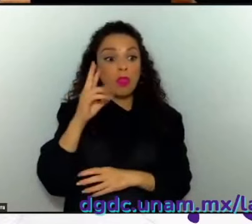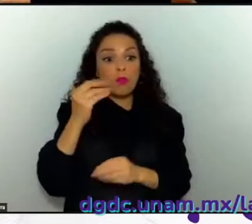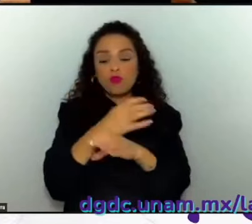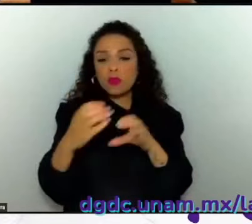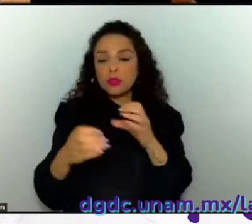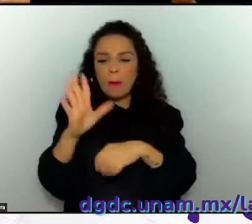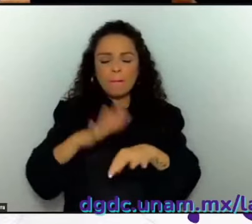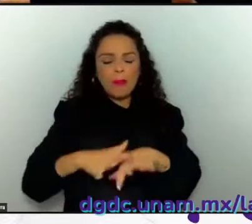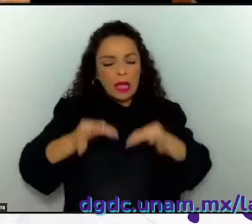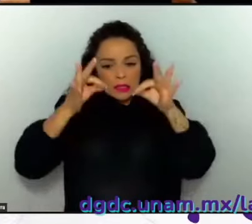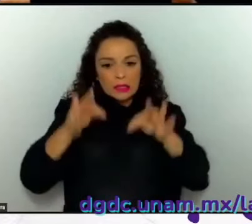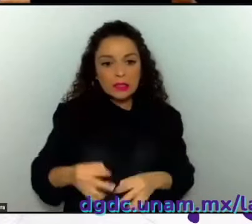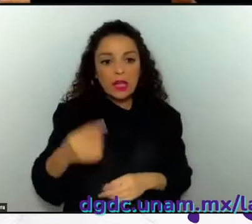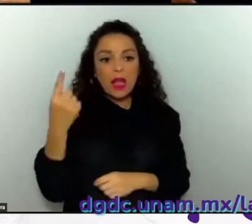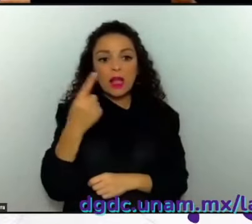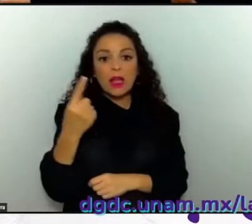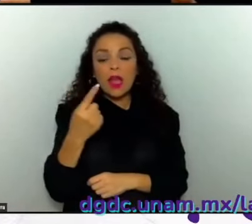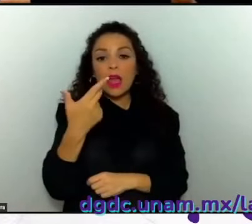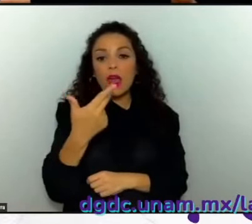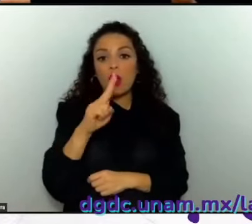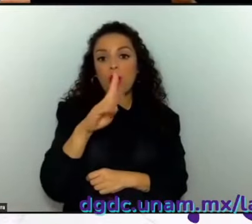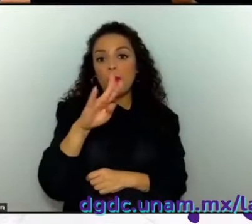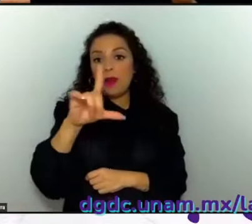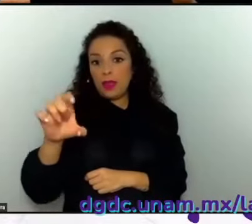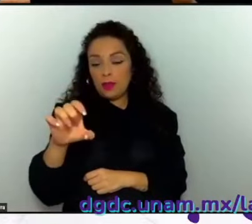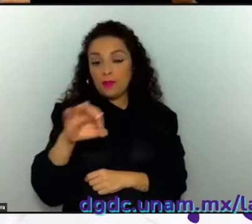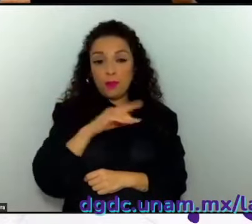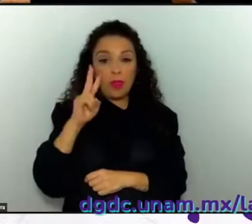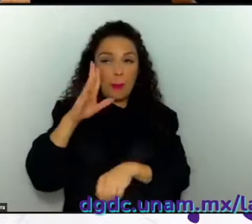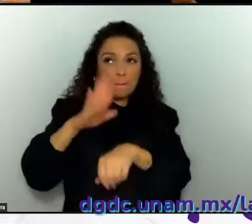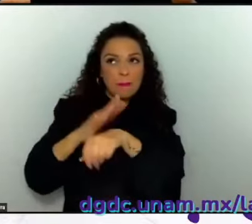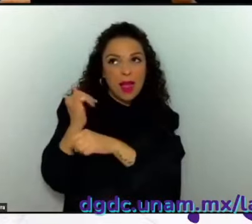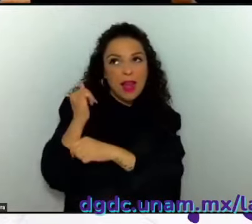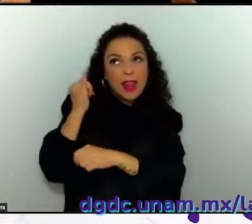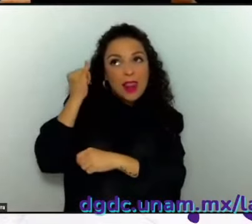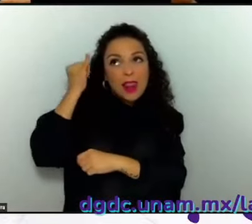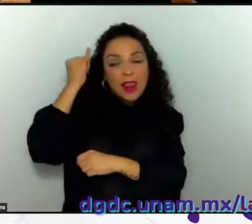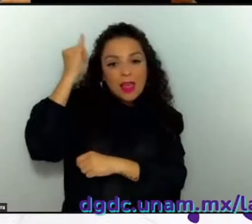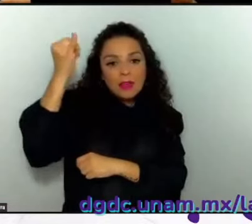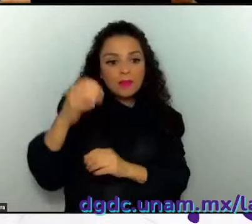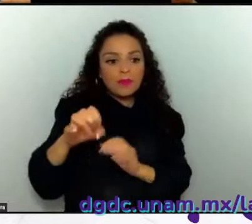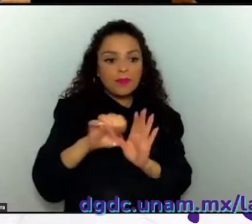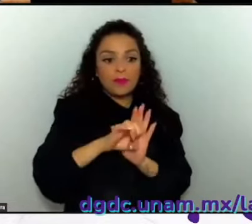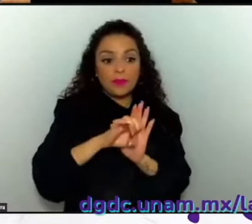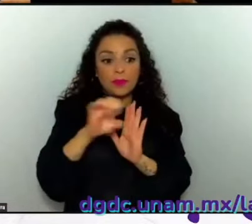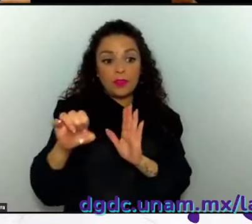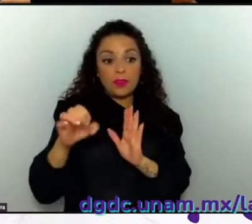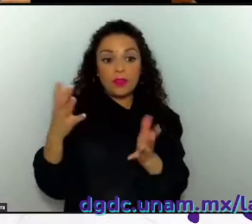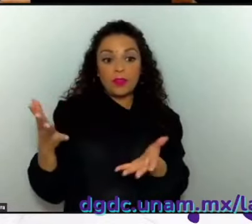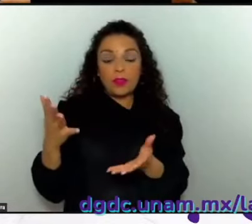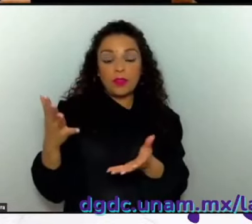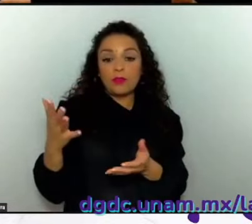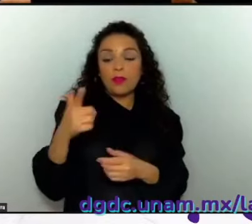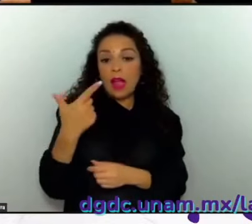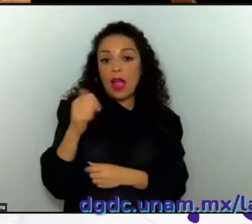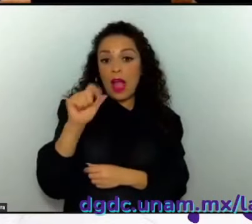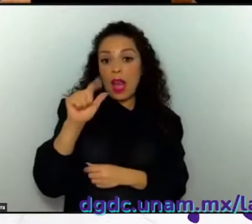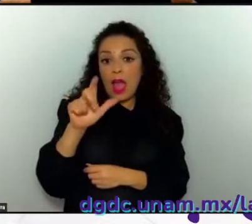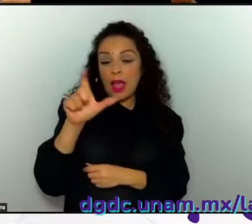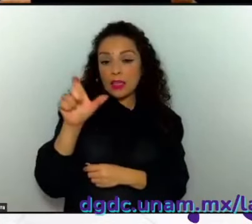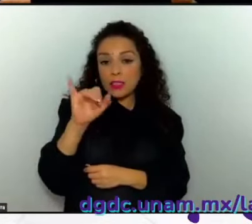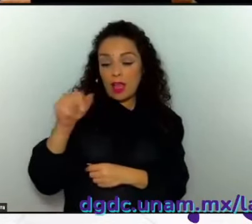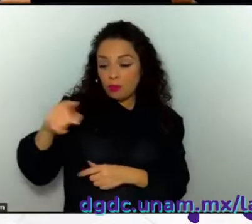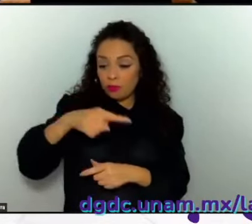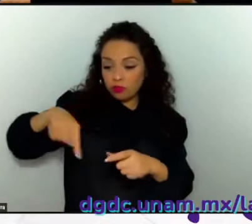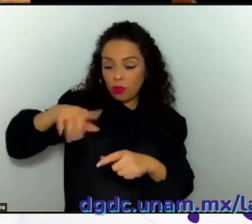que el Hubble, vamos a poder ver mucho más lejos, vamos a poder estudiar, por ejemplo, a escalas galaxias muy lejanas, vamos a poderlas ver en más detalle,